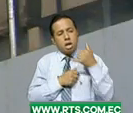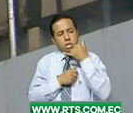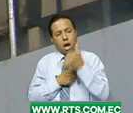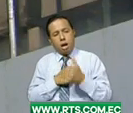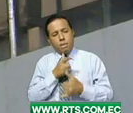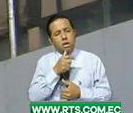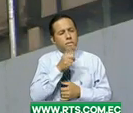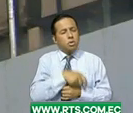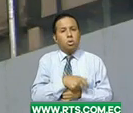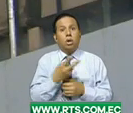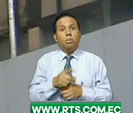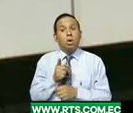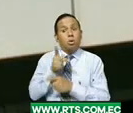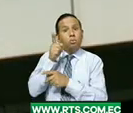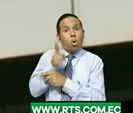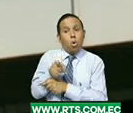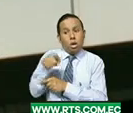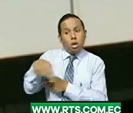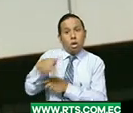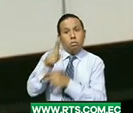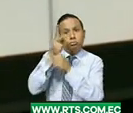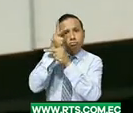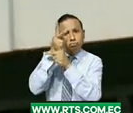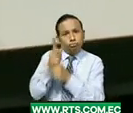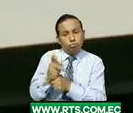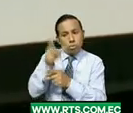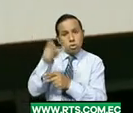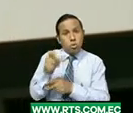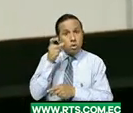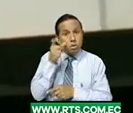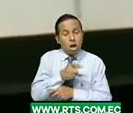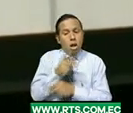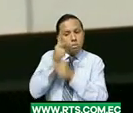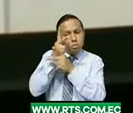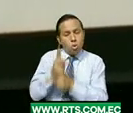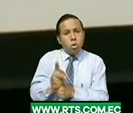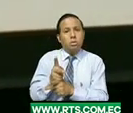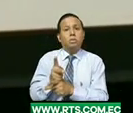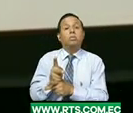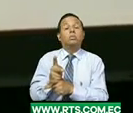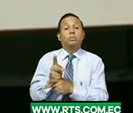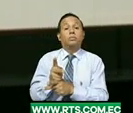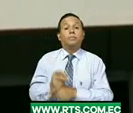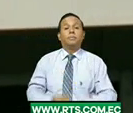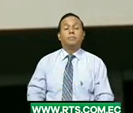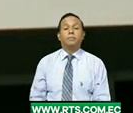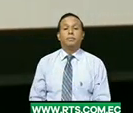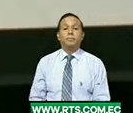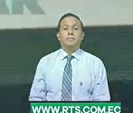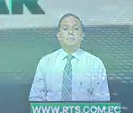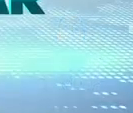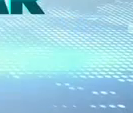dispuso medidas de seguridad para precautelar la vida del agente. Informó Adriana Peralta.